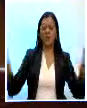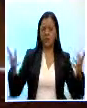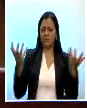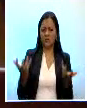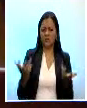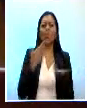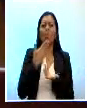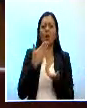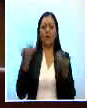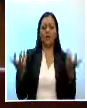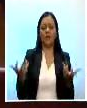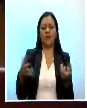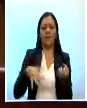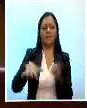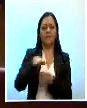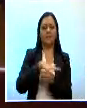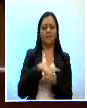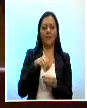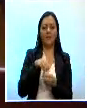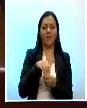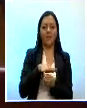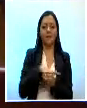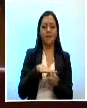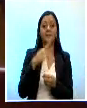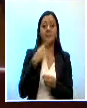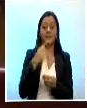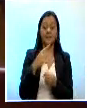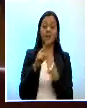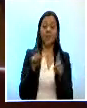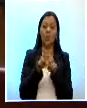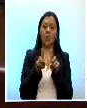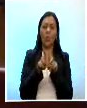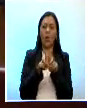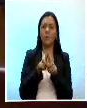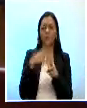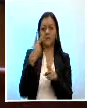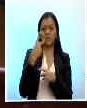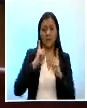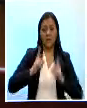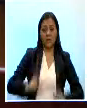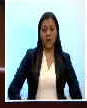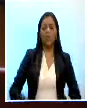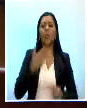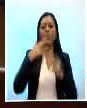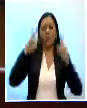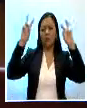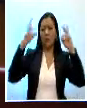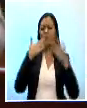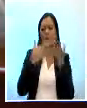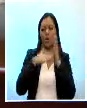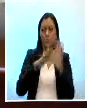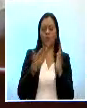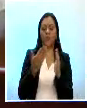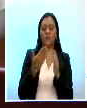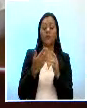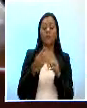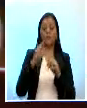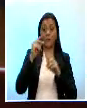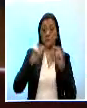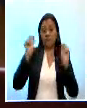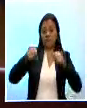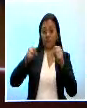mira, cómo se vive en el ámbito de la salud. Obviamente que van a